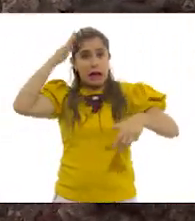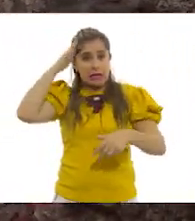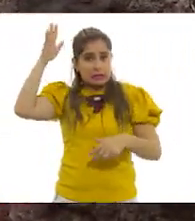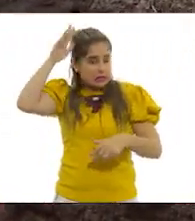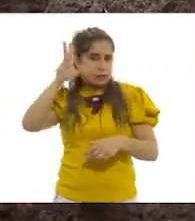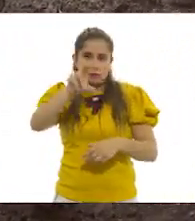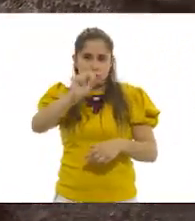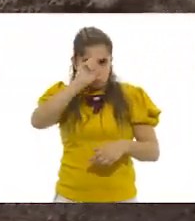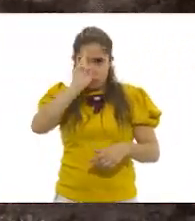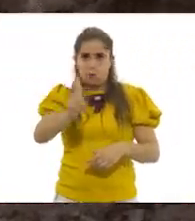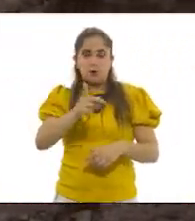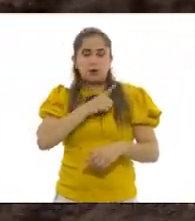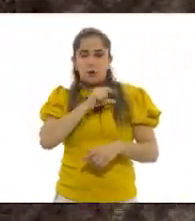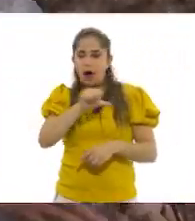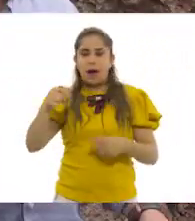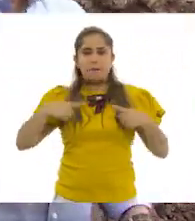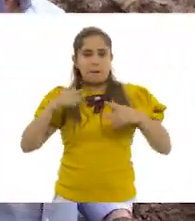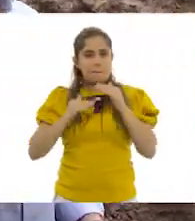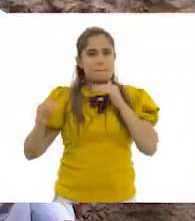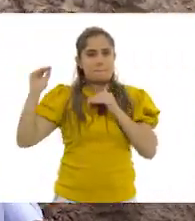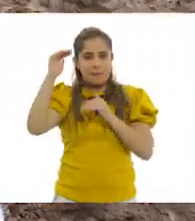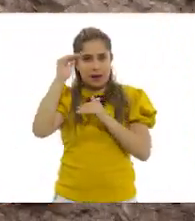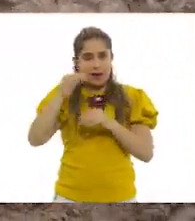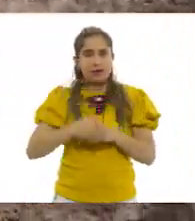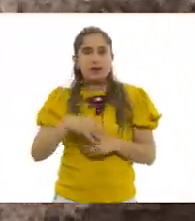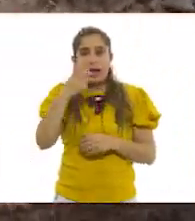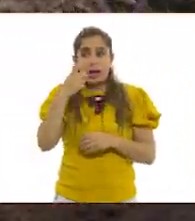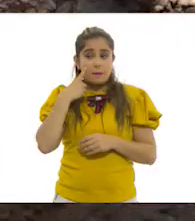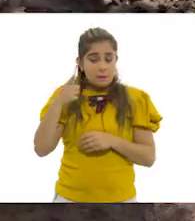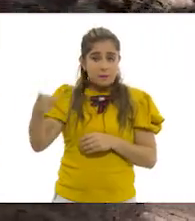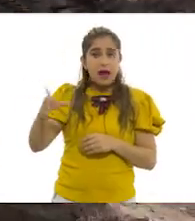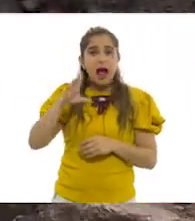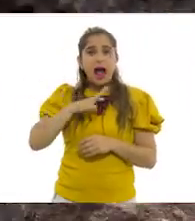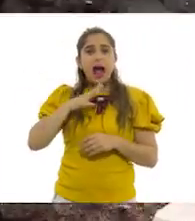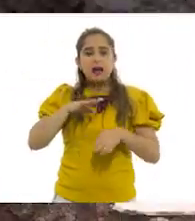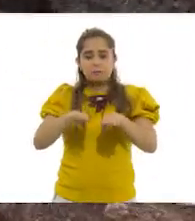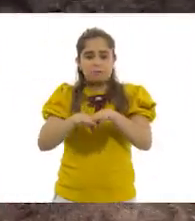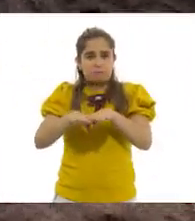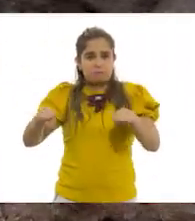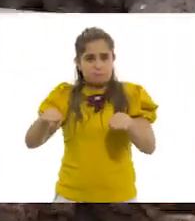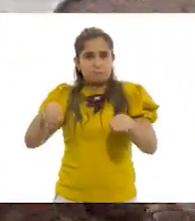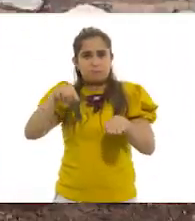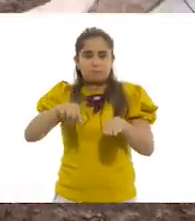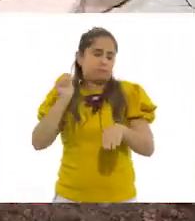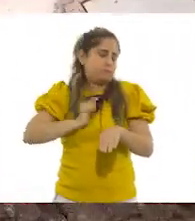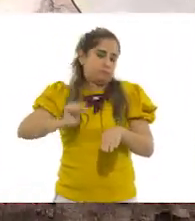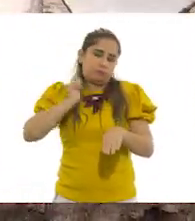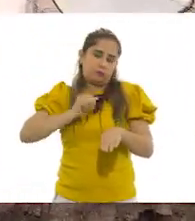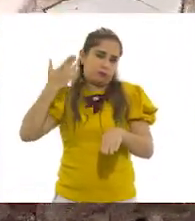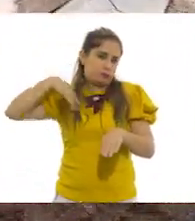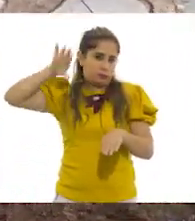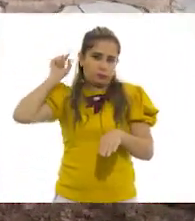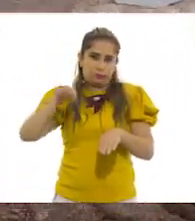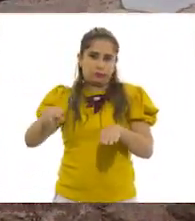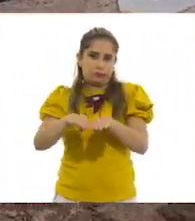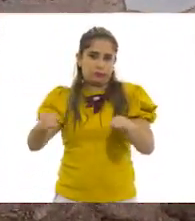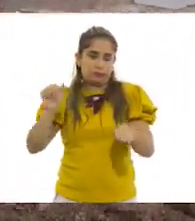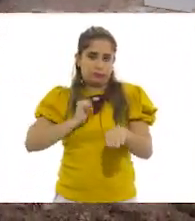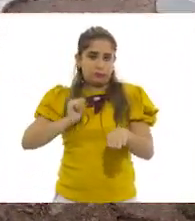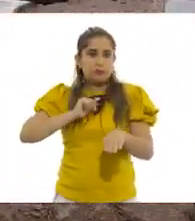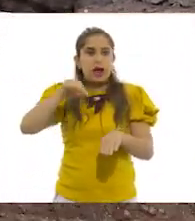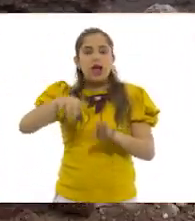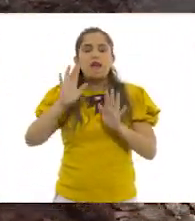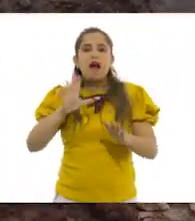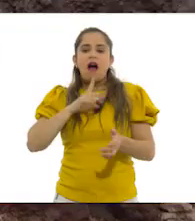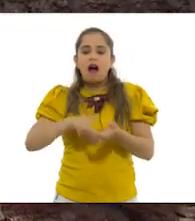Bueno, aquí... Porque ahí también se ve... Ahí se ve un nivel de piso, sí, ¿no? Prehispánico también, pero ya estos están bastante